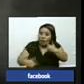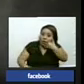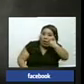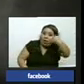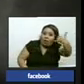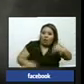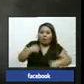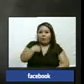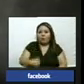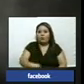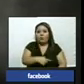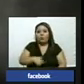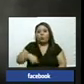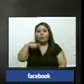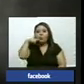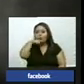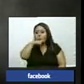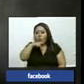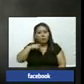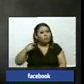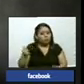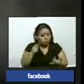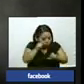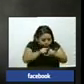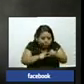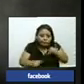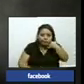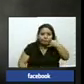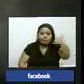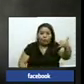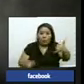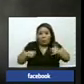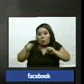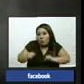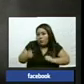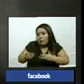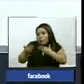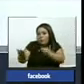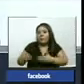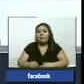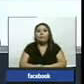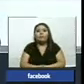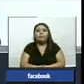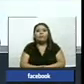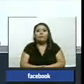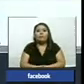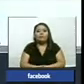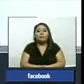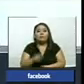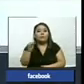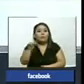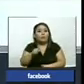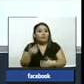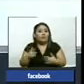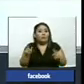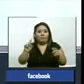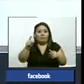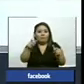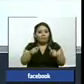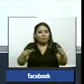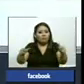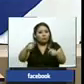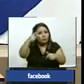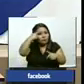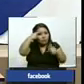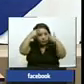Cruz Roja, o sea, lo más inmediato que en lo que podíamos ayudarle. Y como parte del primer foro de salud mental,